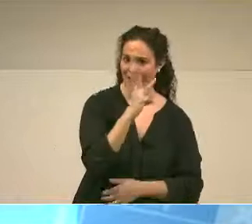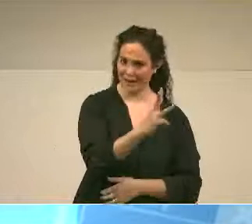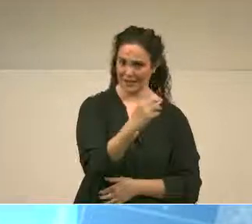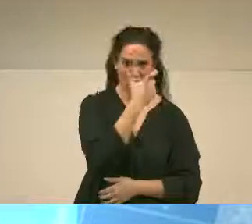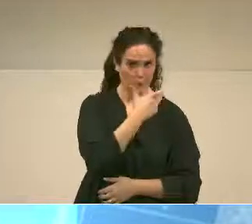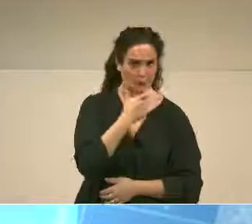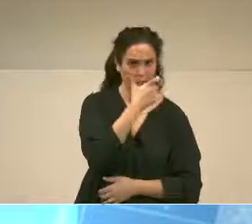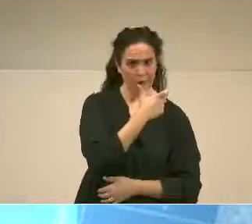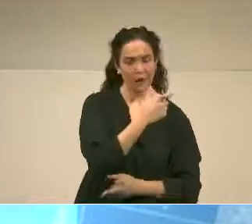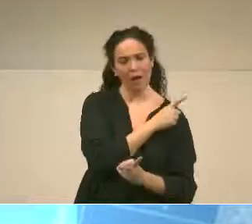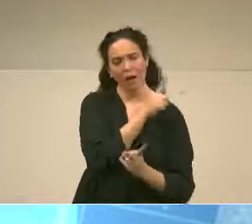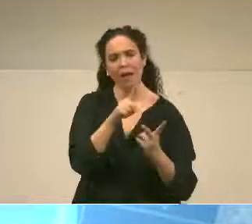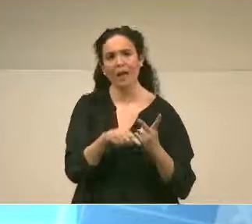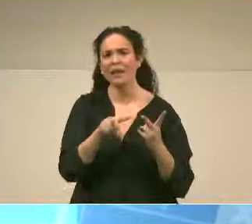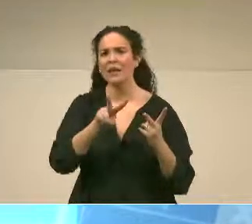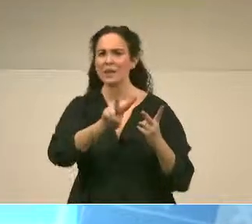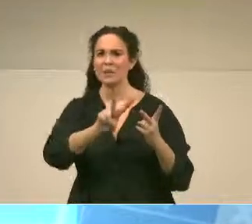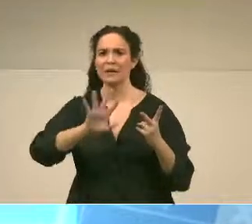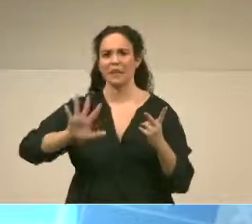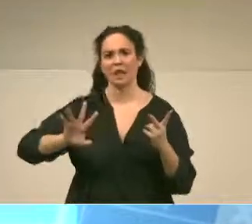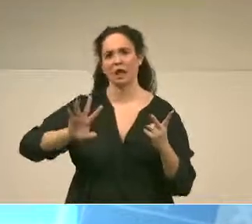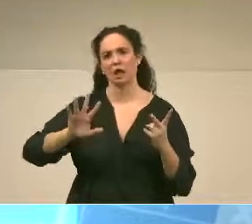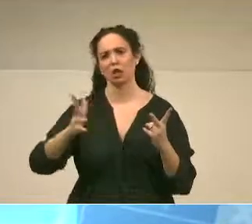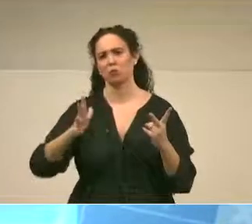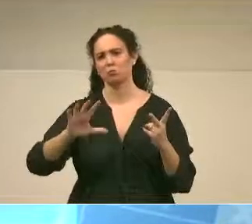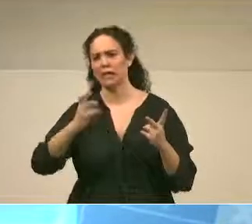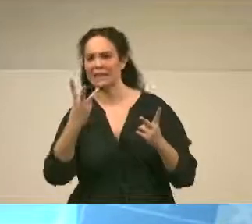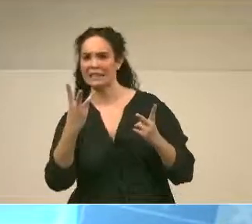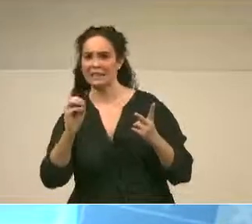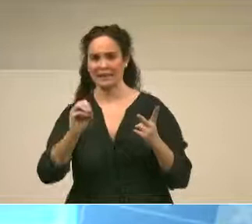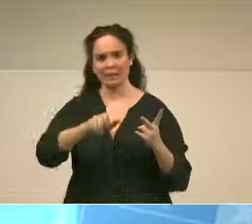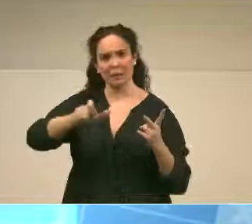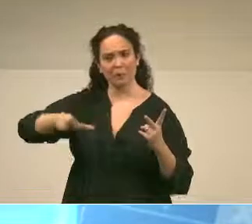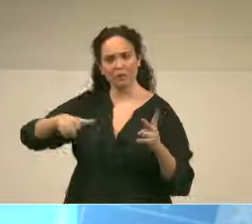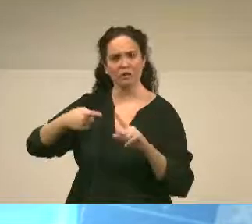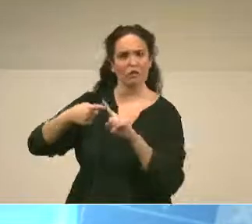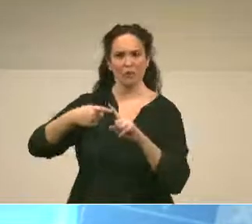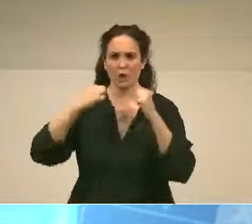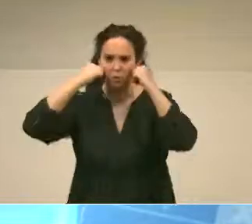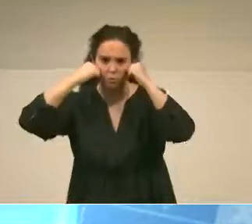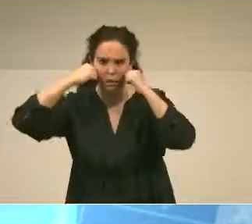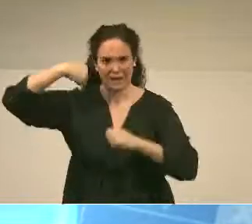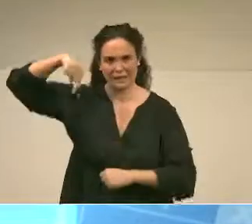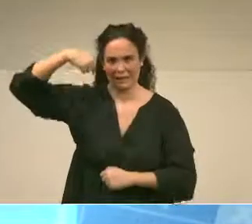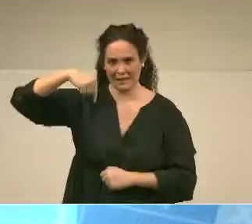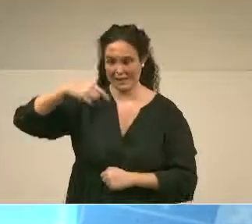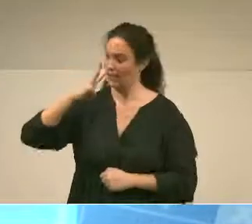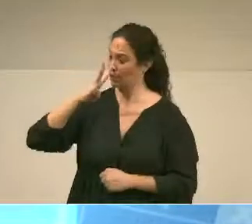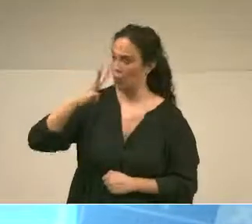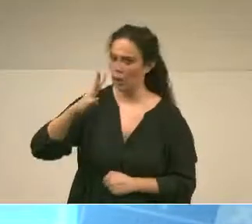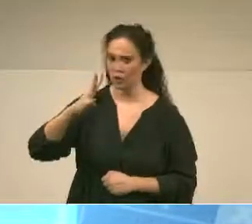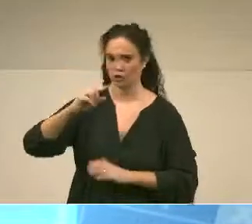duración, y entre 25 y 30 personas para realizar la tesis doctoral. En este caso son contratos de 4 años de duración,